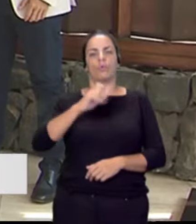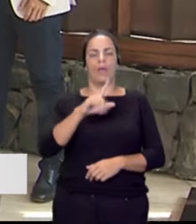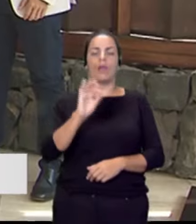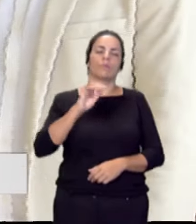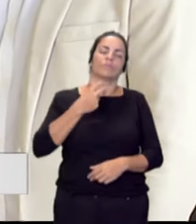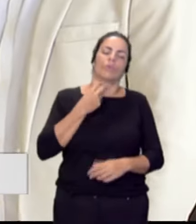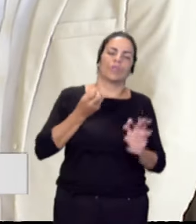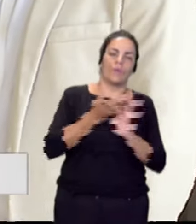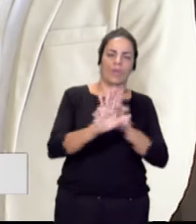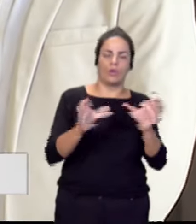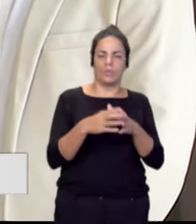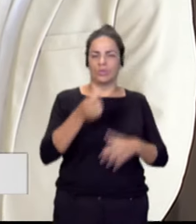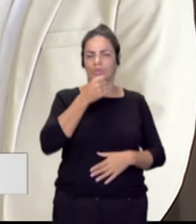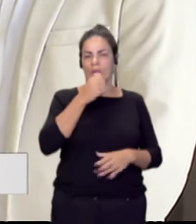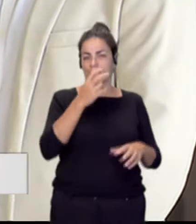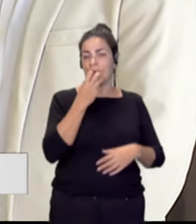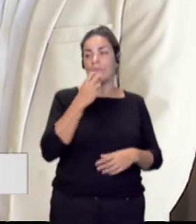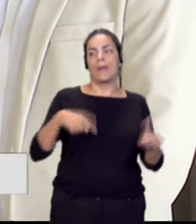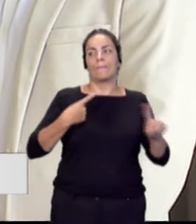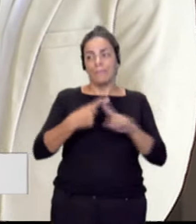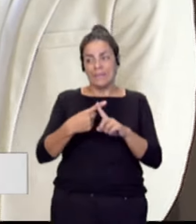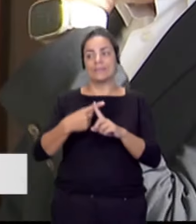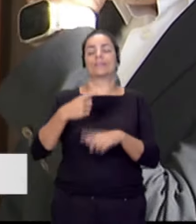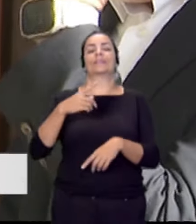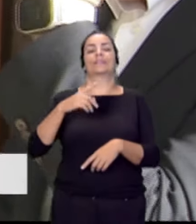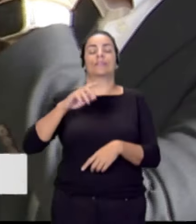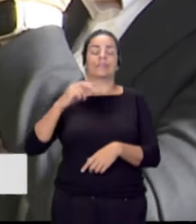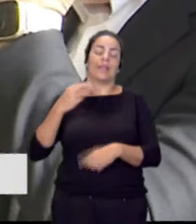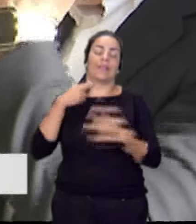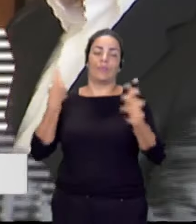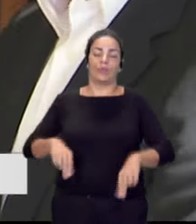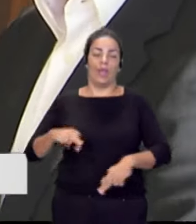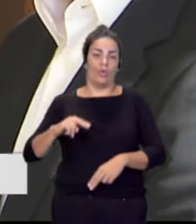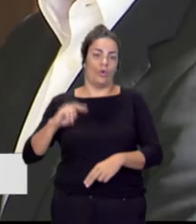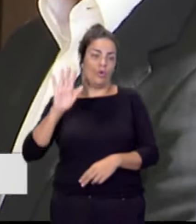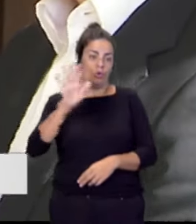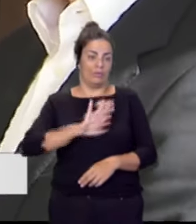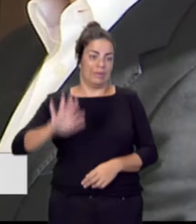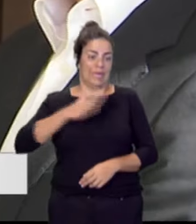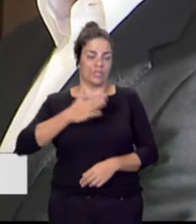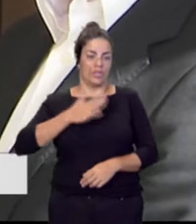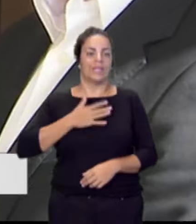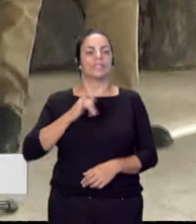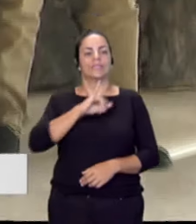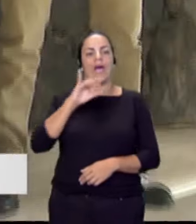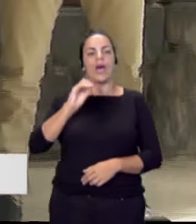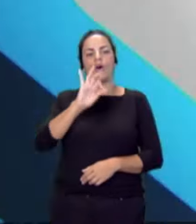Alberto Díaz Esteban, es diputado nacionalista, dentro de la ronda que estamos haciendo por los grupos políticos.